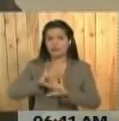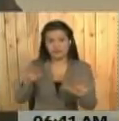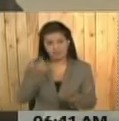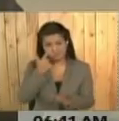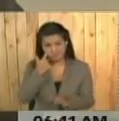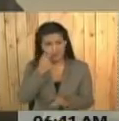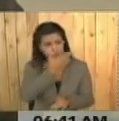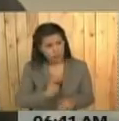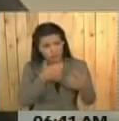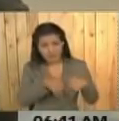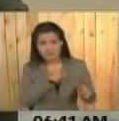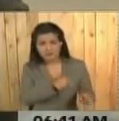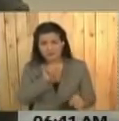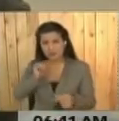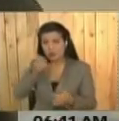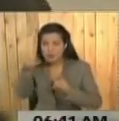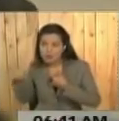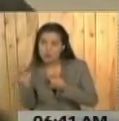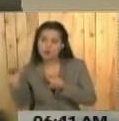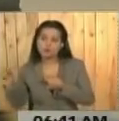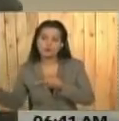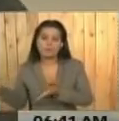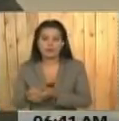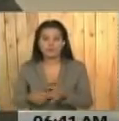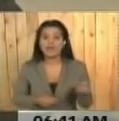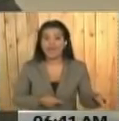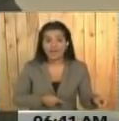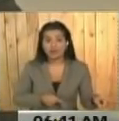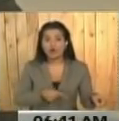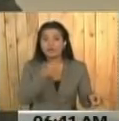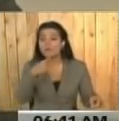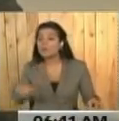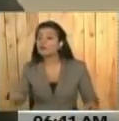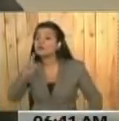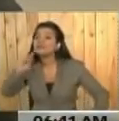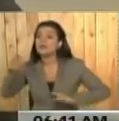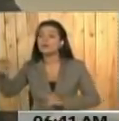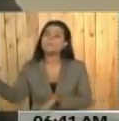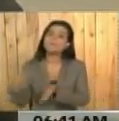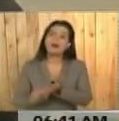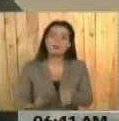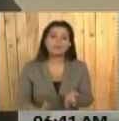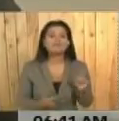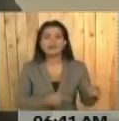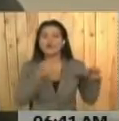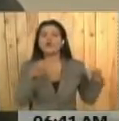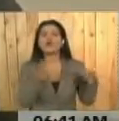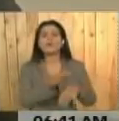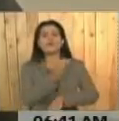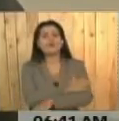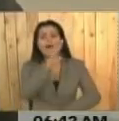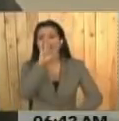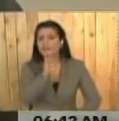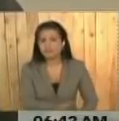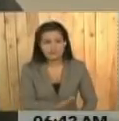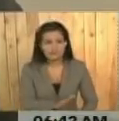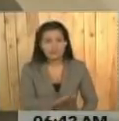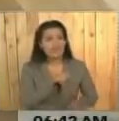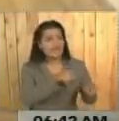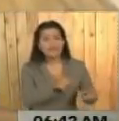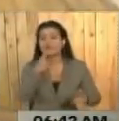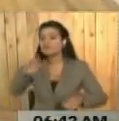empresarios Esos son los que lo van a llamar usted un paro dentro de poco tenga la certeza que la derecha venezolana va a llamar a